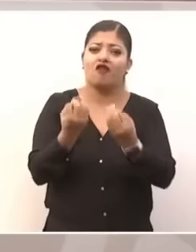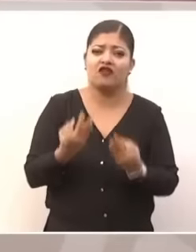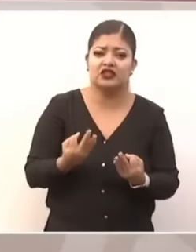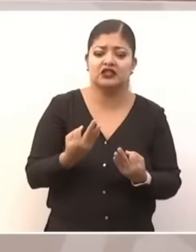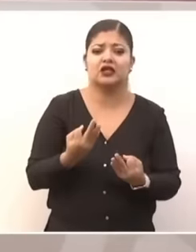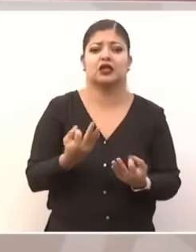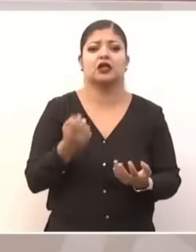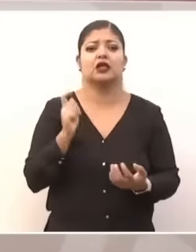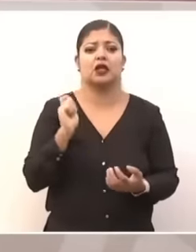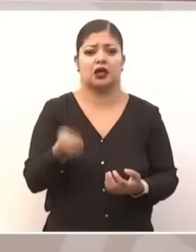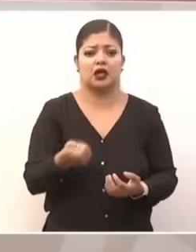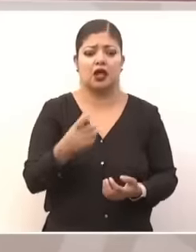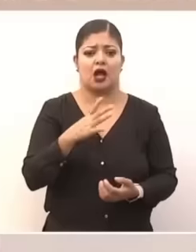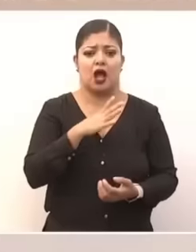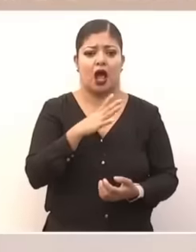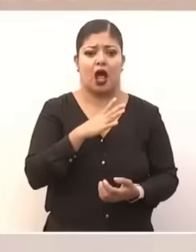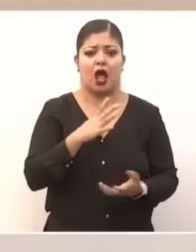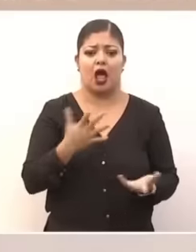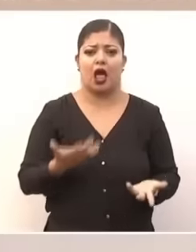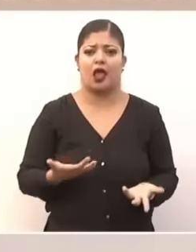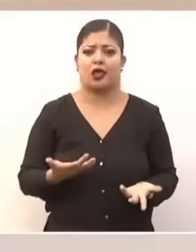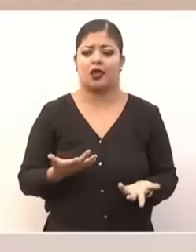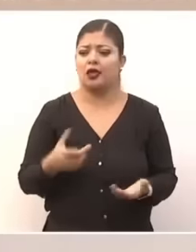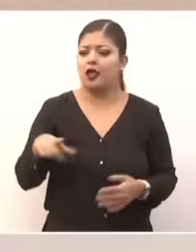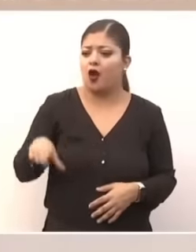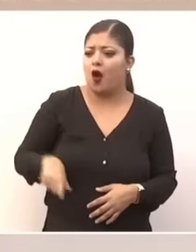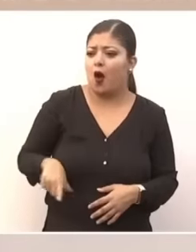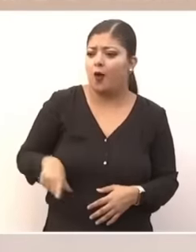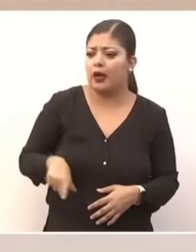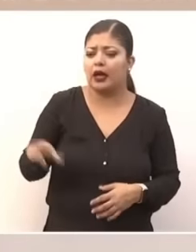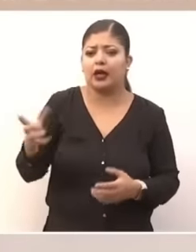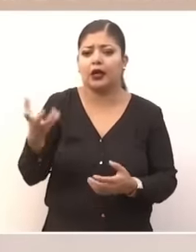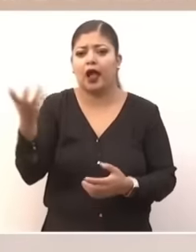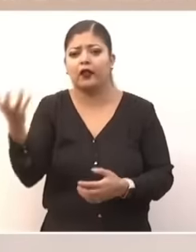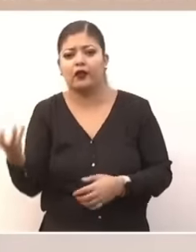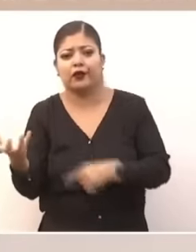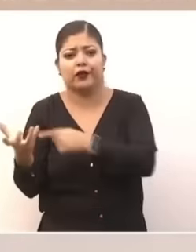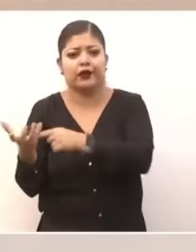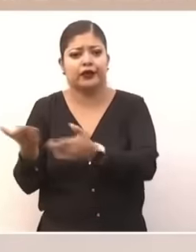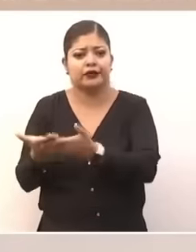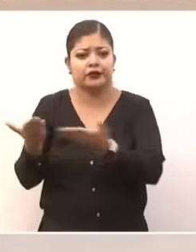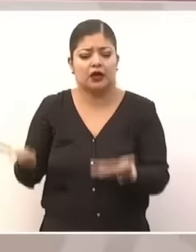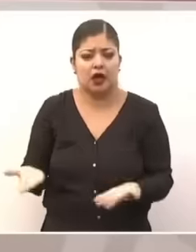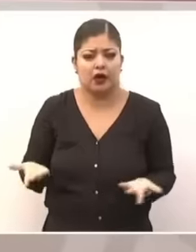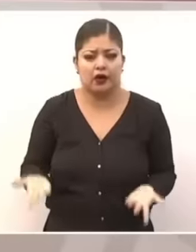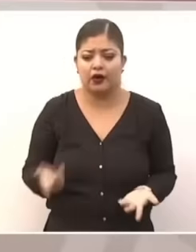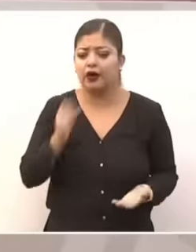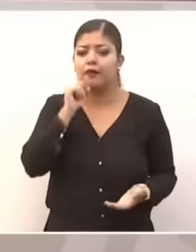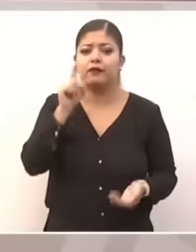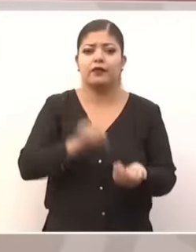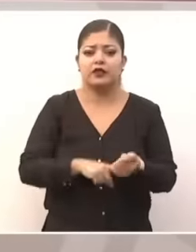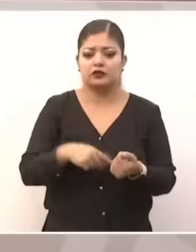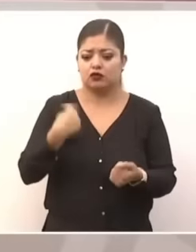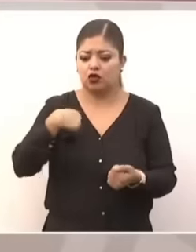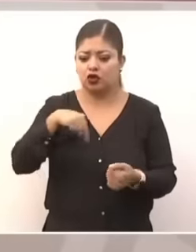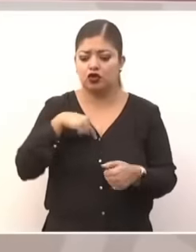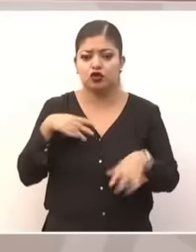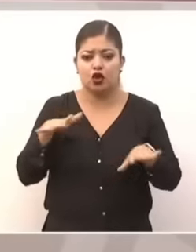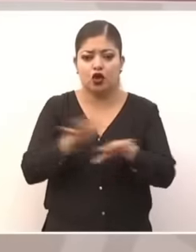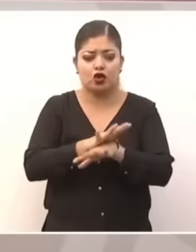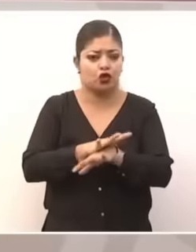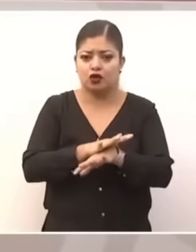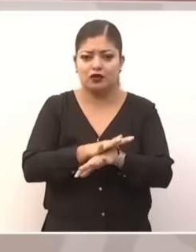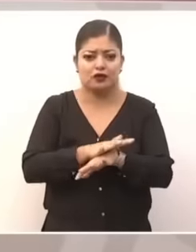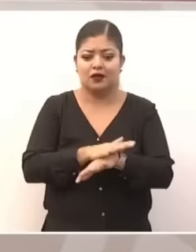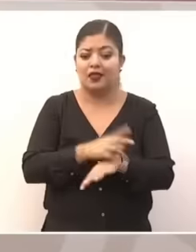donde se encuentran los gobernantes actuales y los que llegamos, sino